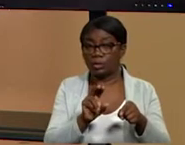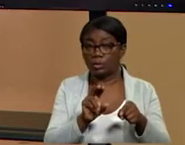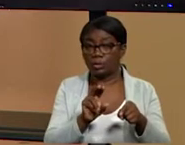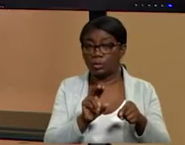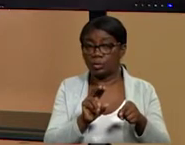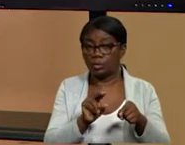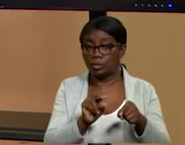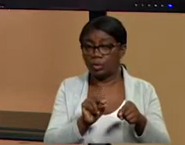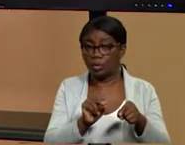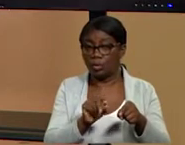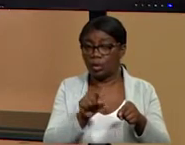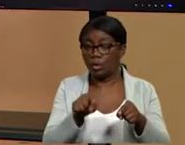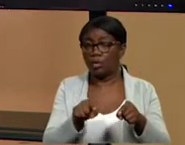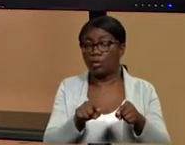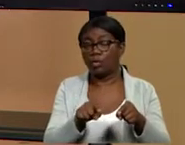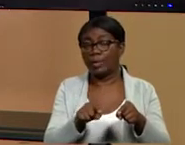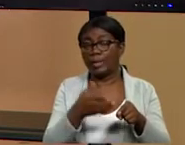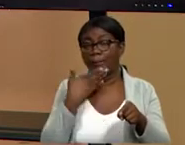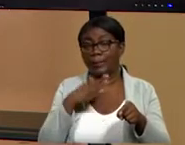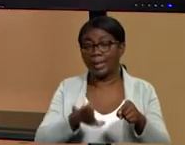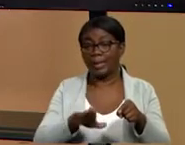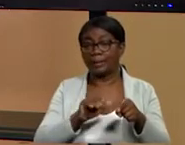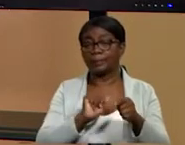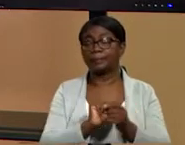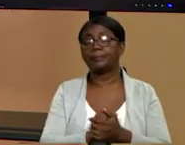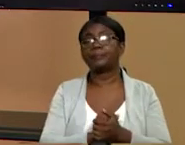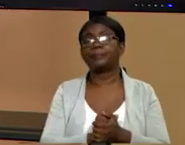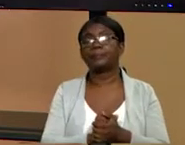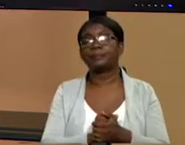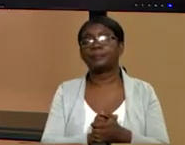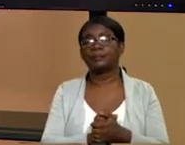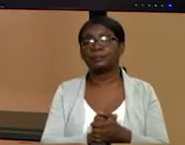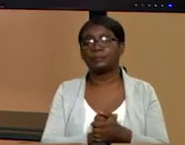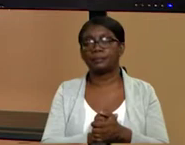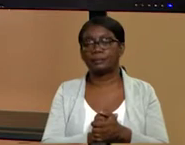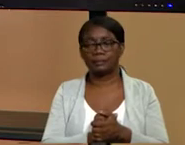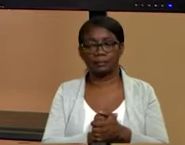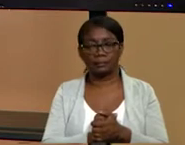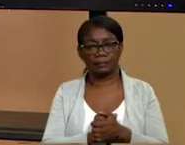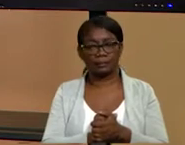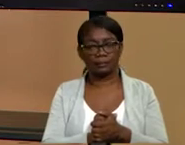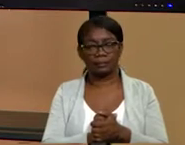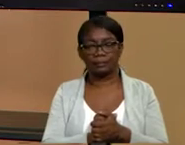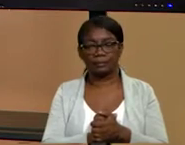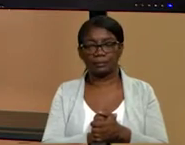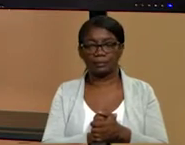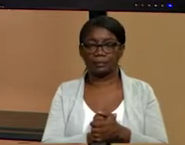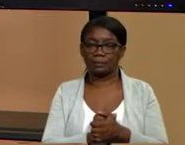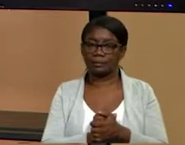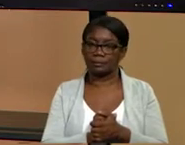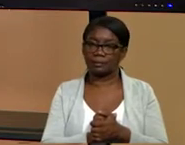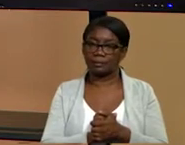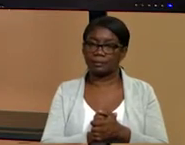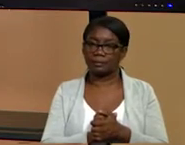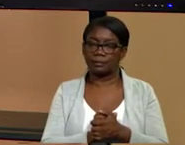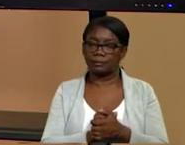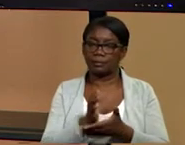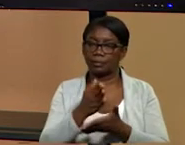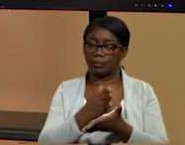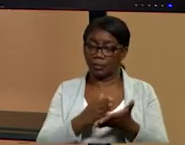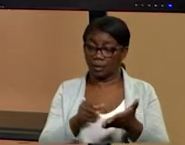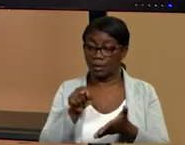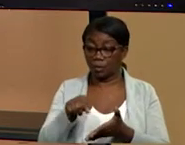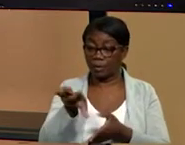multímetro de manera inadecuada, puedas causar un corto. Ok, entonces, una vez que hayas